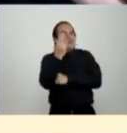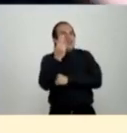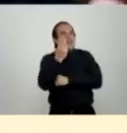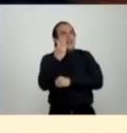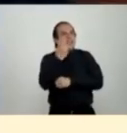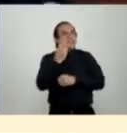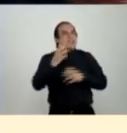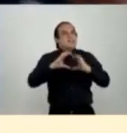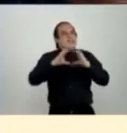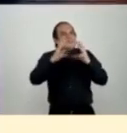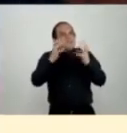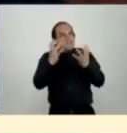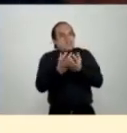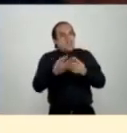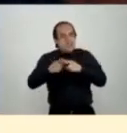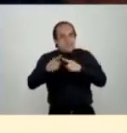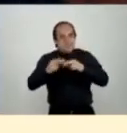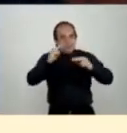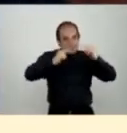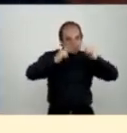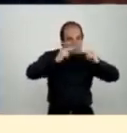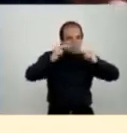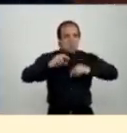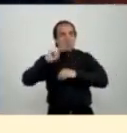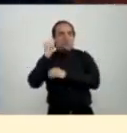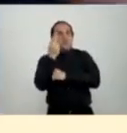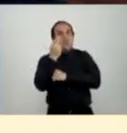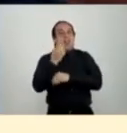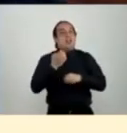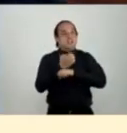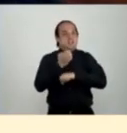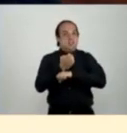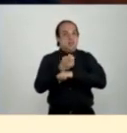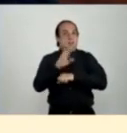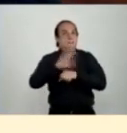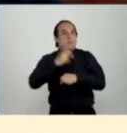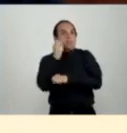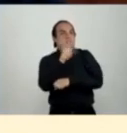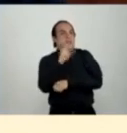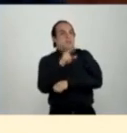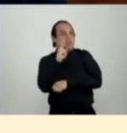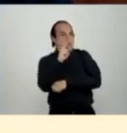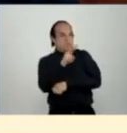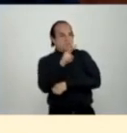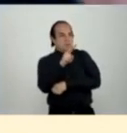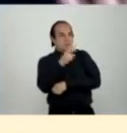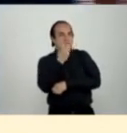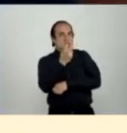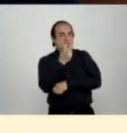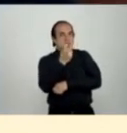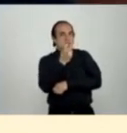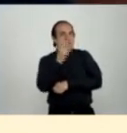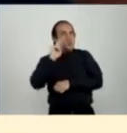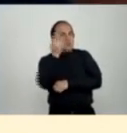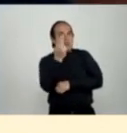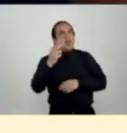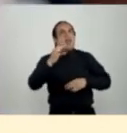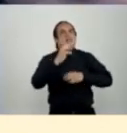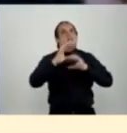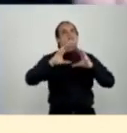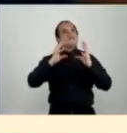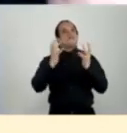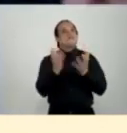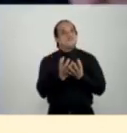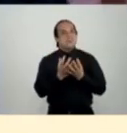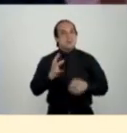mundo hiperjerárquico de las universidades norteamericanas, pero que también se refleja mucho en las universidades del mundo entero,